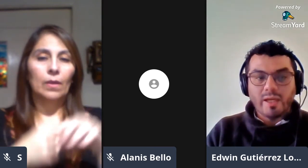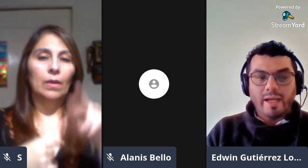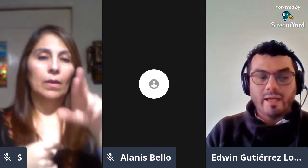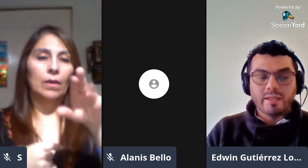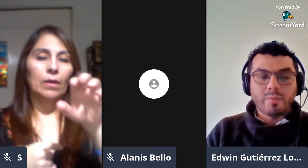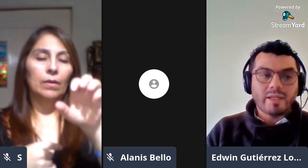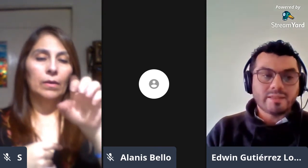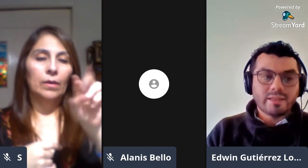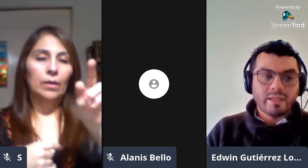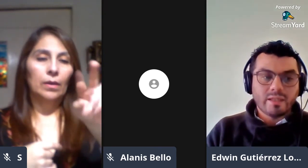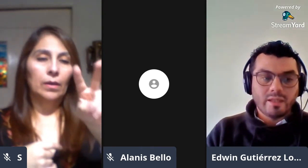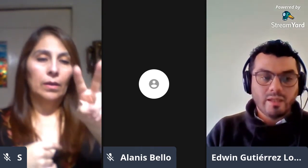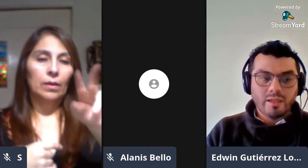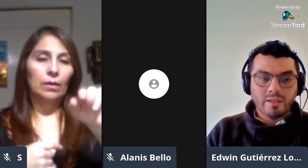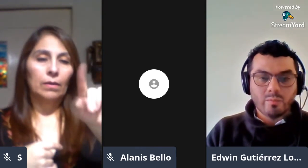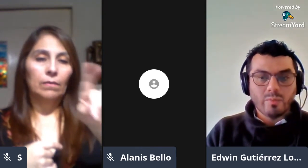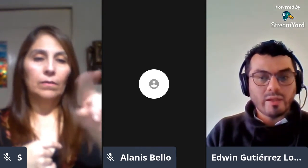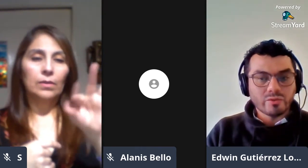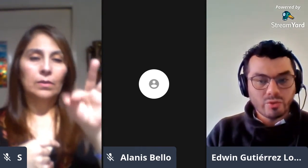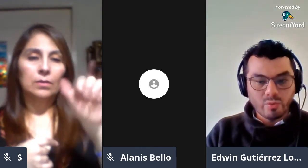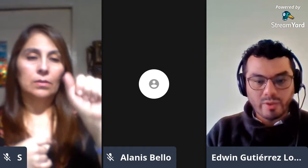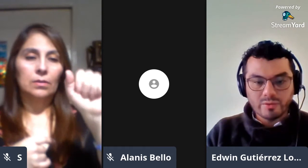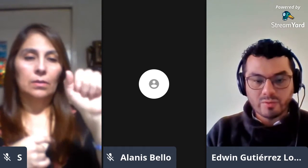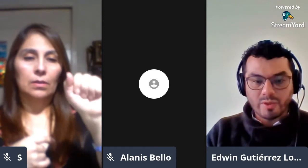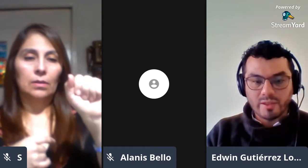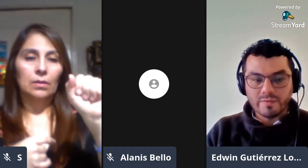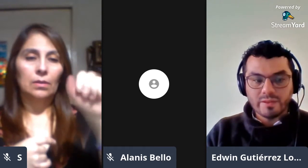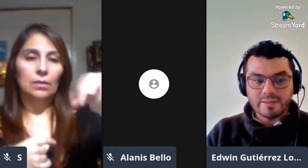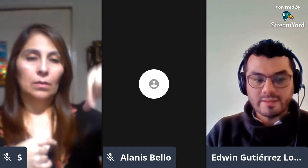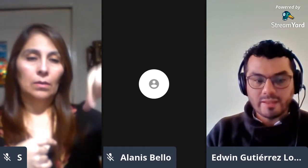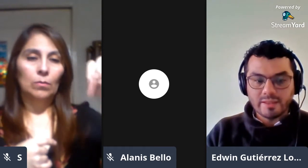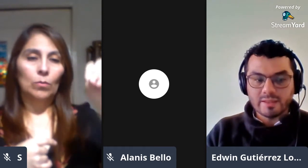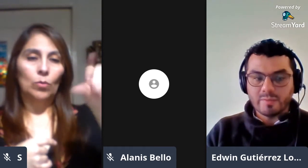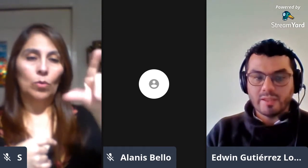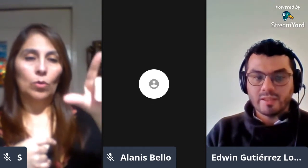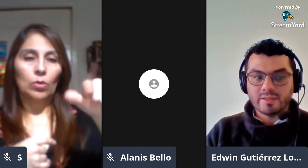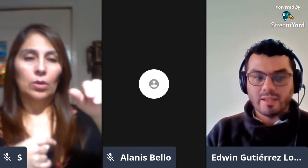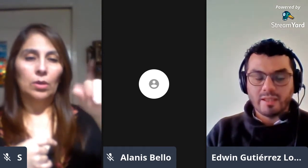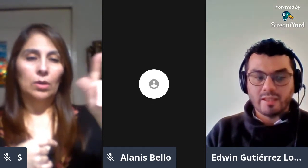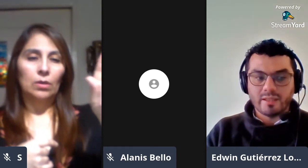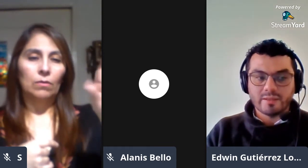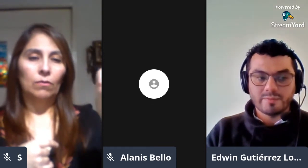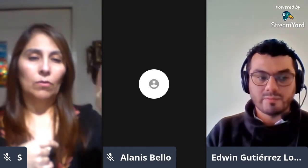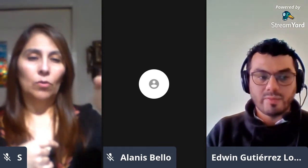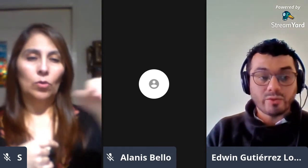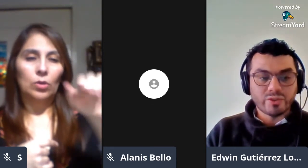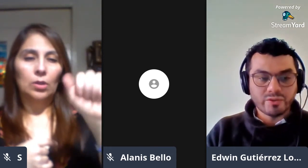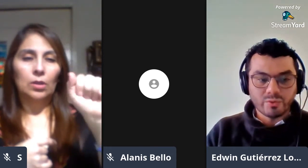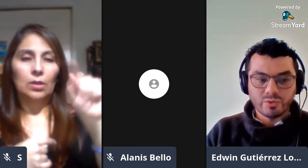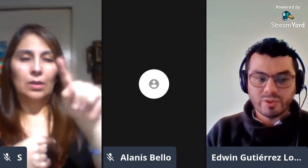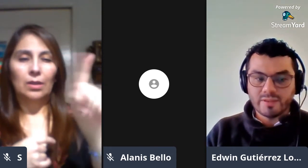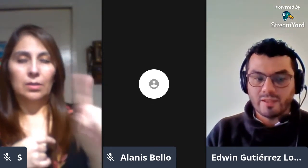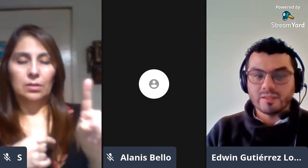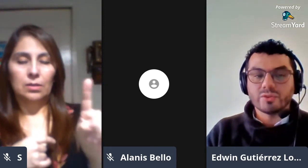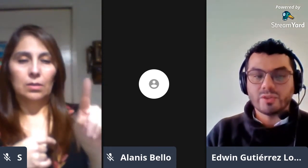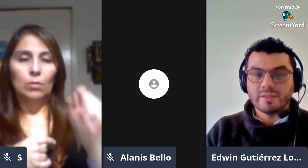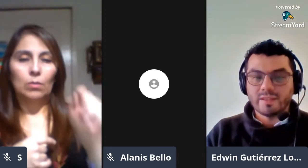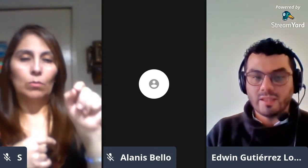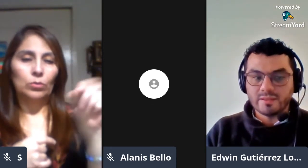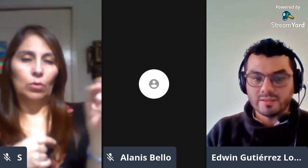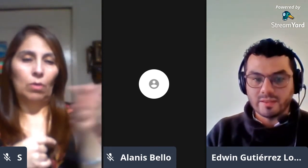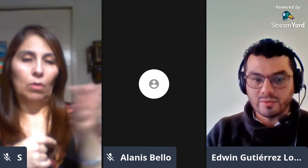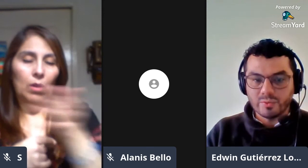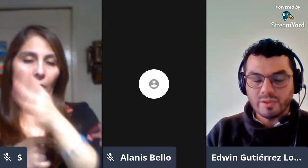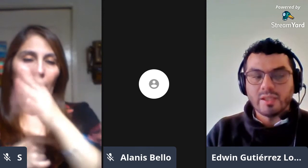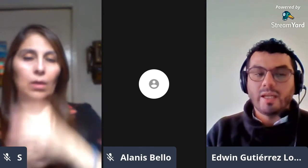revistapolifonías.edu.co. Ahí van a estar varios documentos, varias fichas técnicas, varios estudios que se han hecho